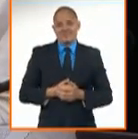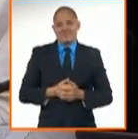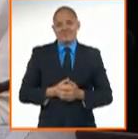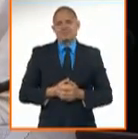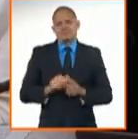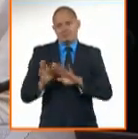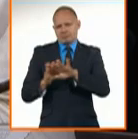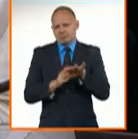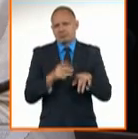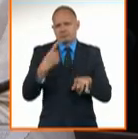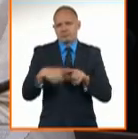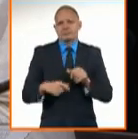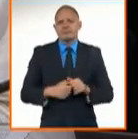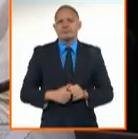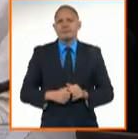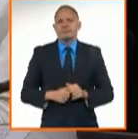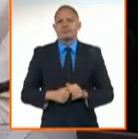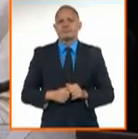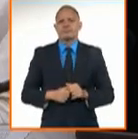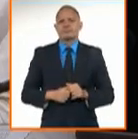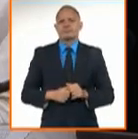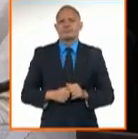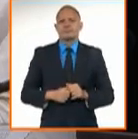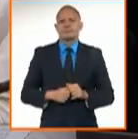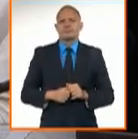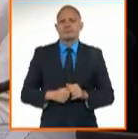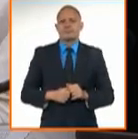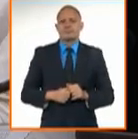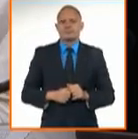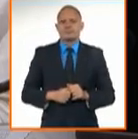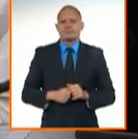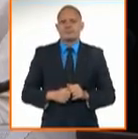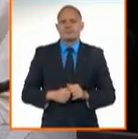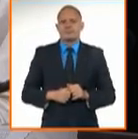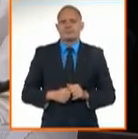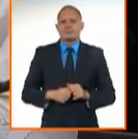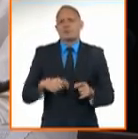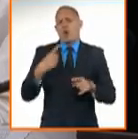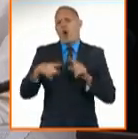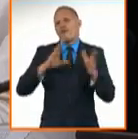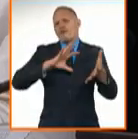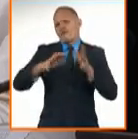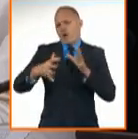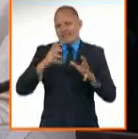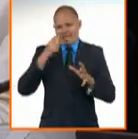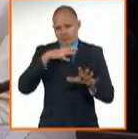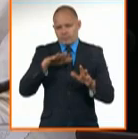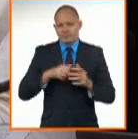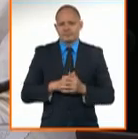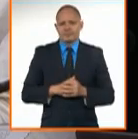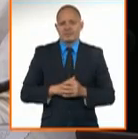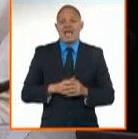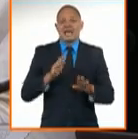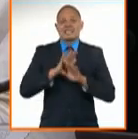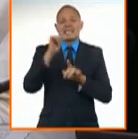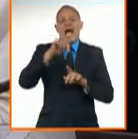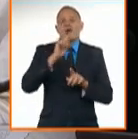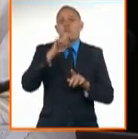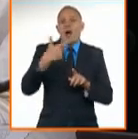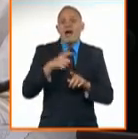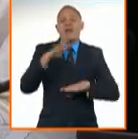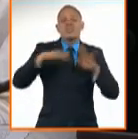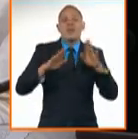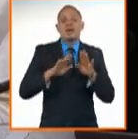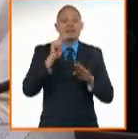el proceso de transmisión son las de transmisión entrada y entonces agua las subestaciones de transmisión